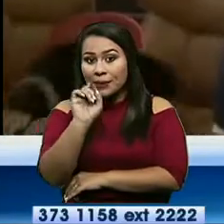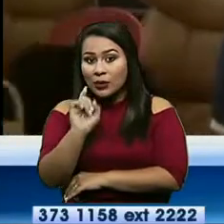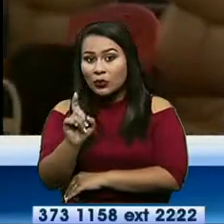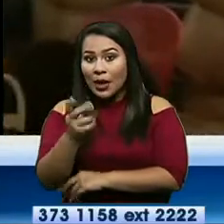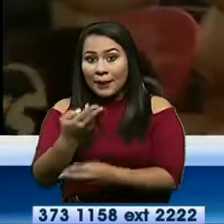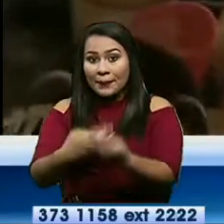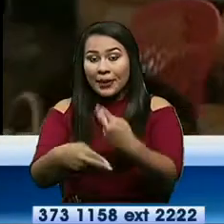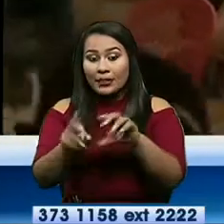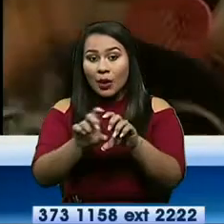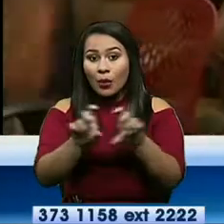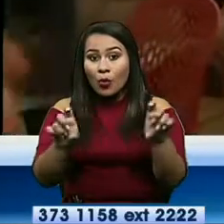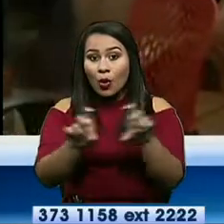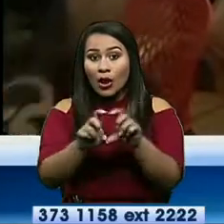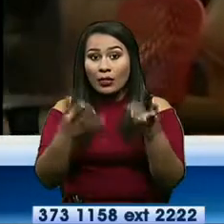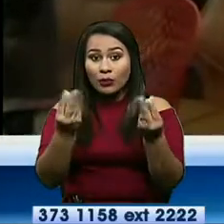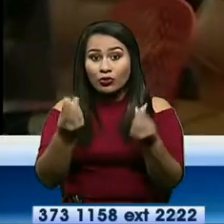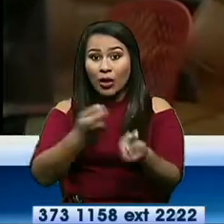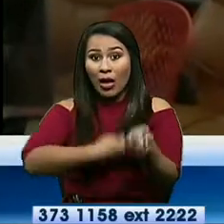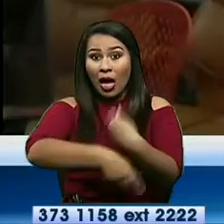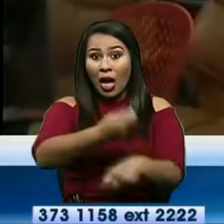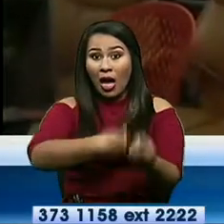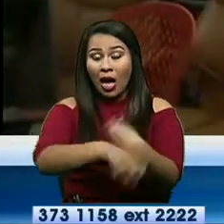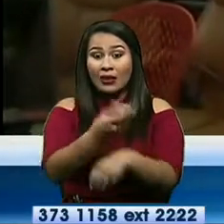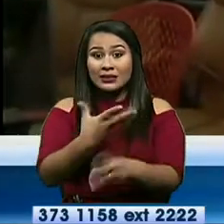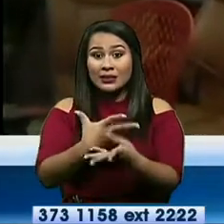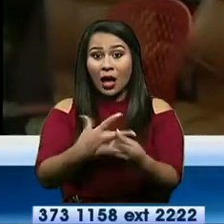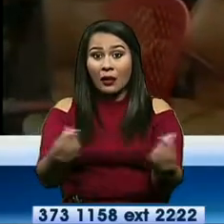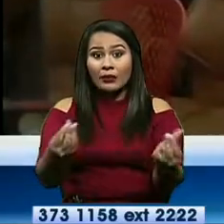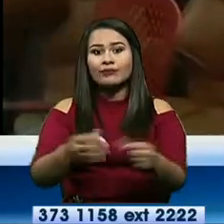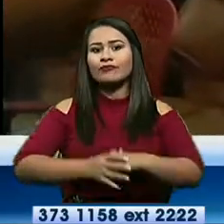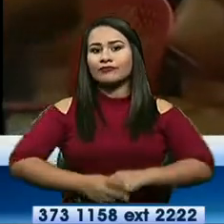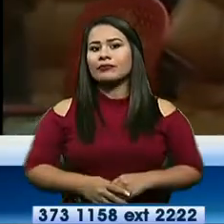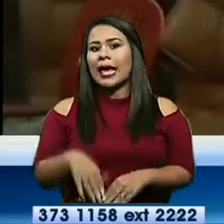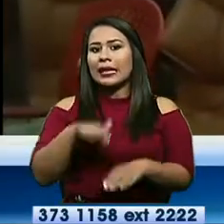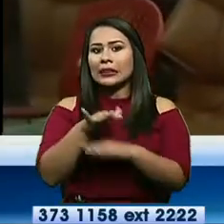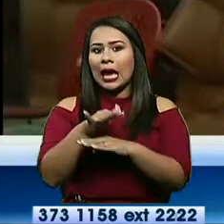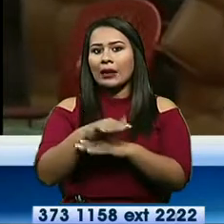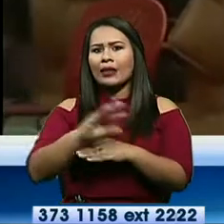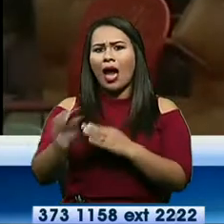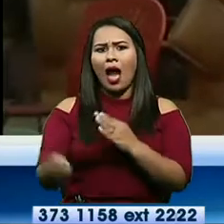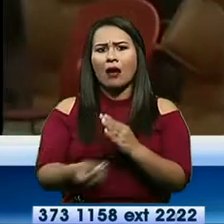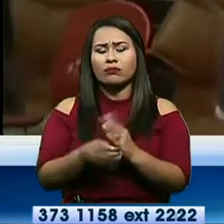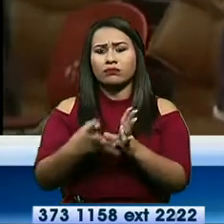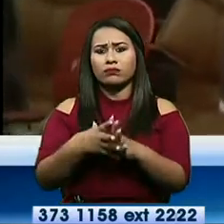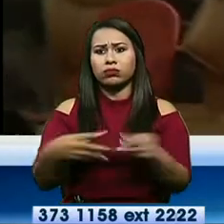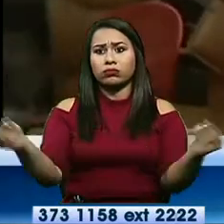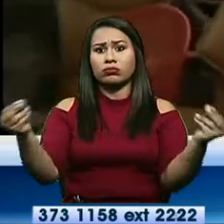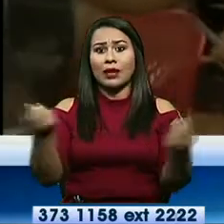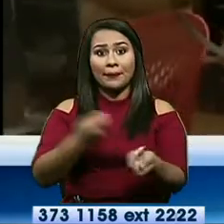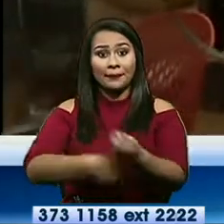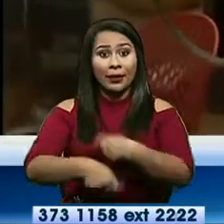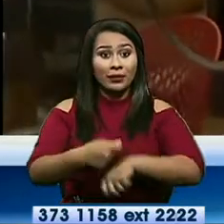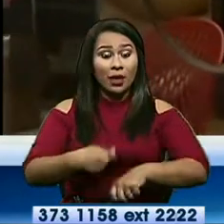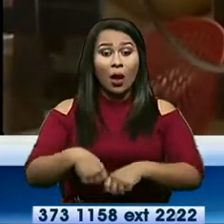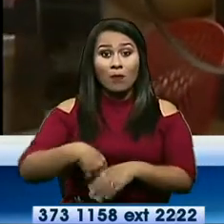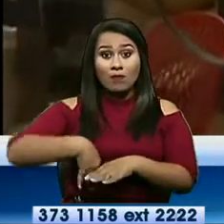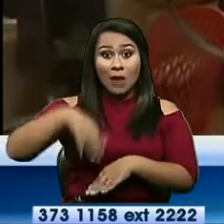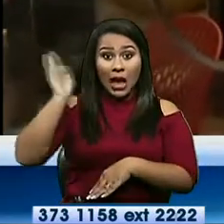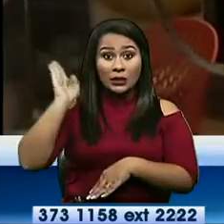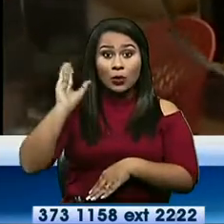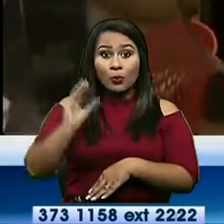venta de los boletos, ¿qué tan afluente ha sido en este día? En la tarde se ha incrementado un poco, caballero. ¿Bastante o más de lo